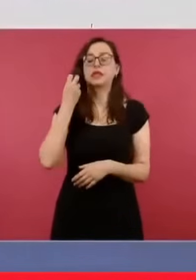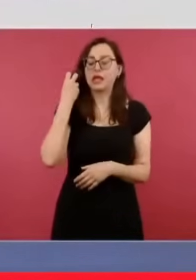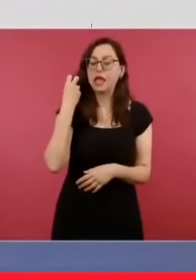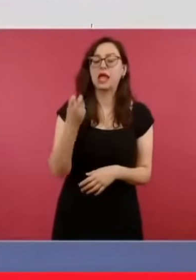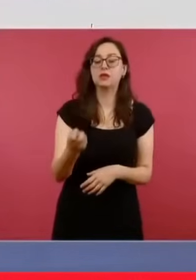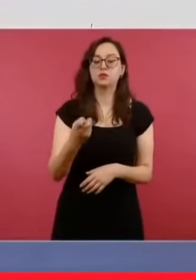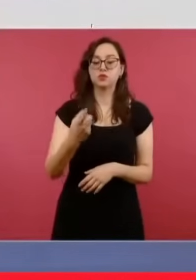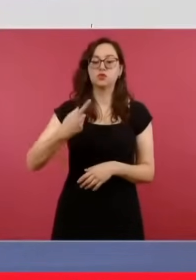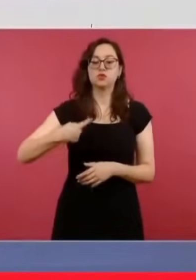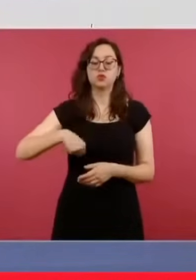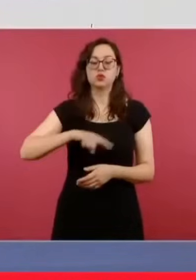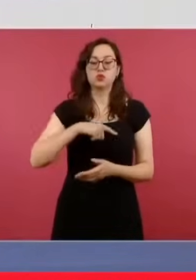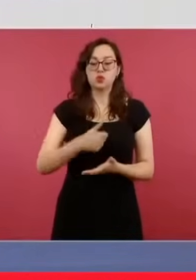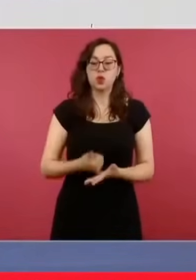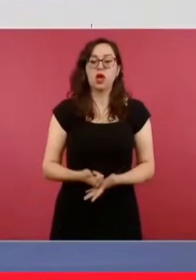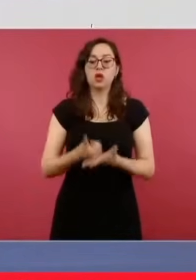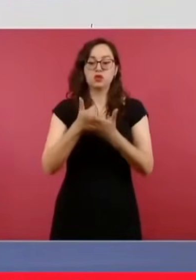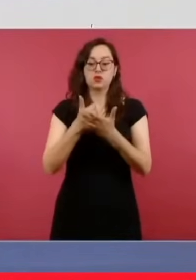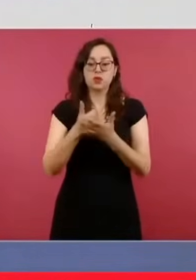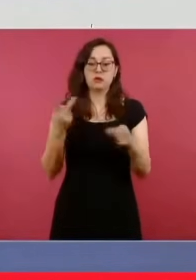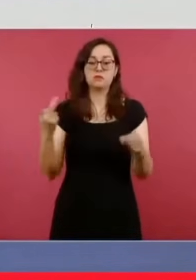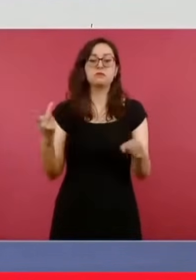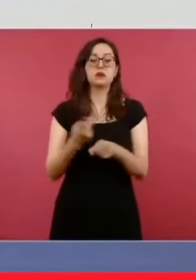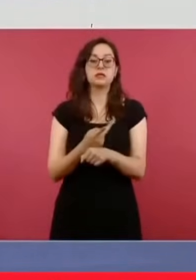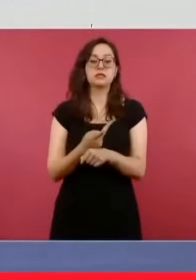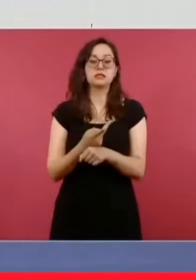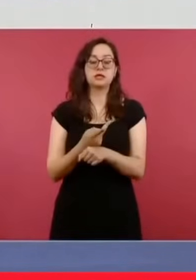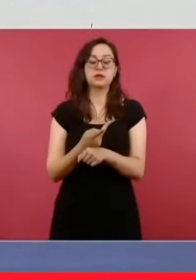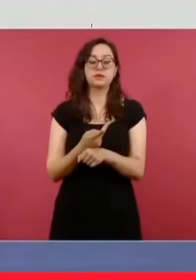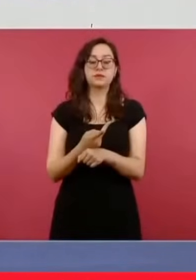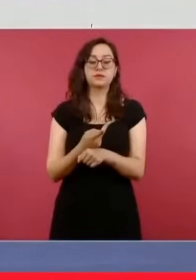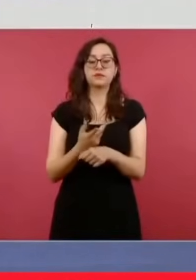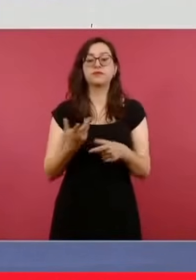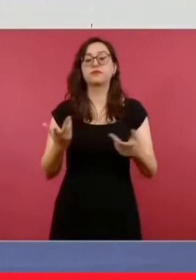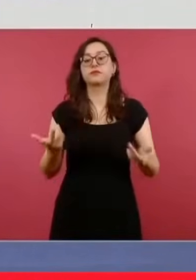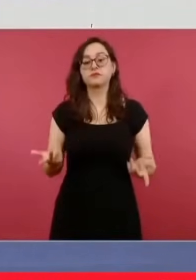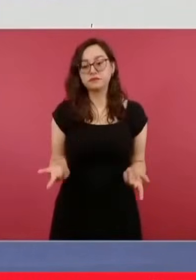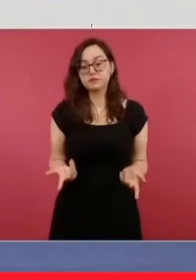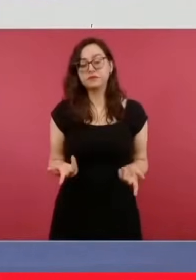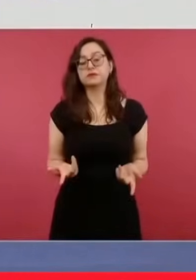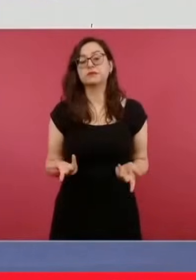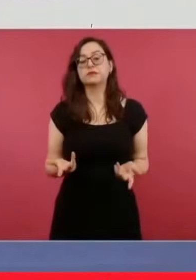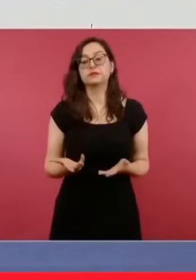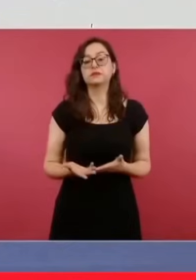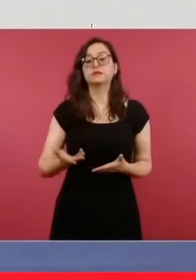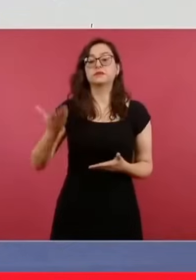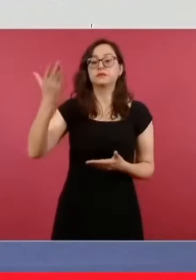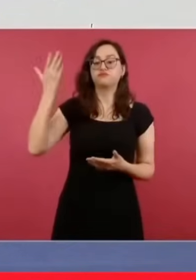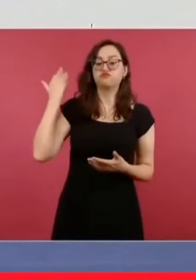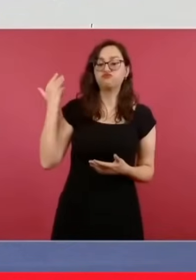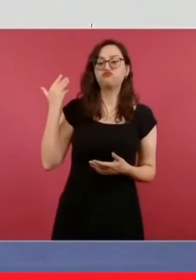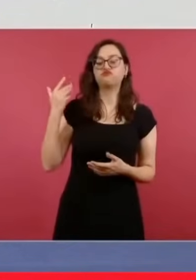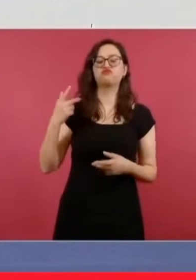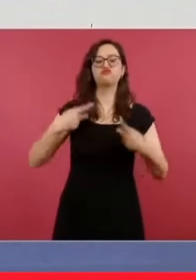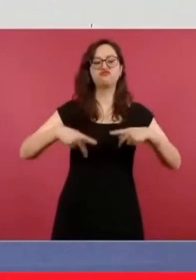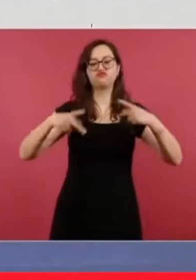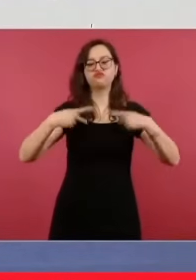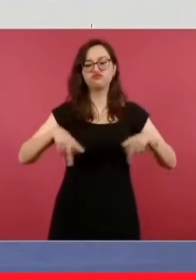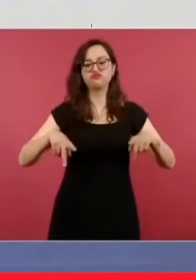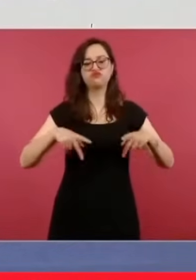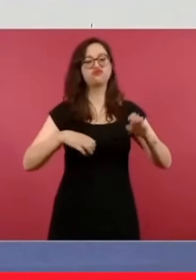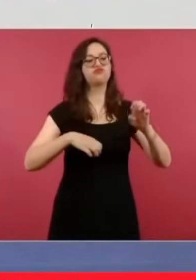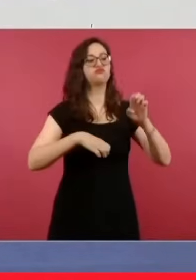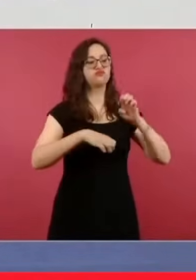parte a los coyotes de cuello blanco, esos que se aprovechaban para ir con las empresas a decirles, oye, Pemex